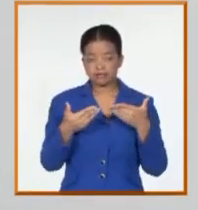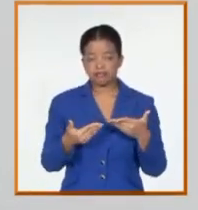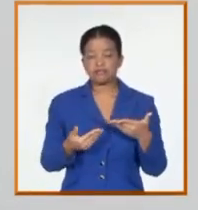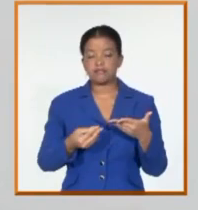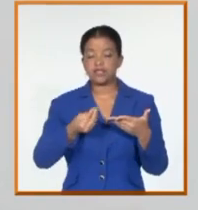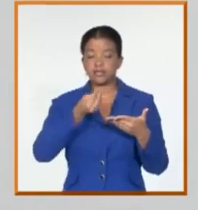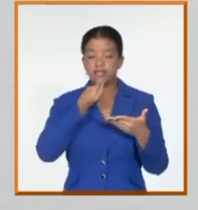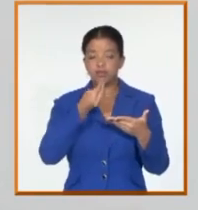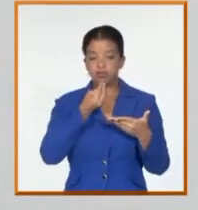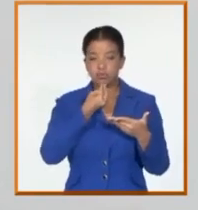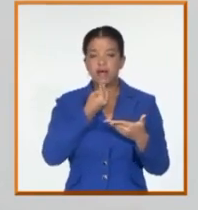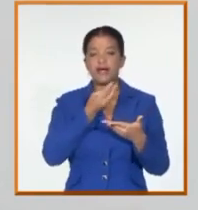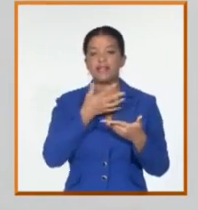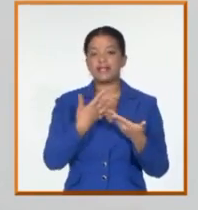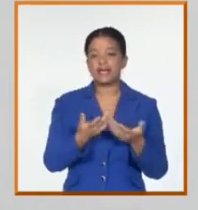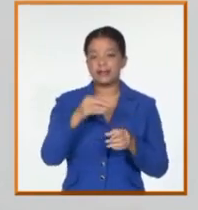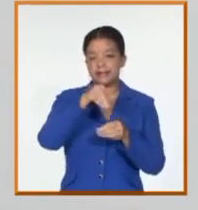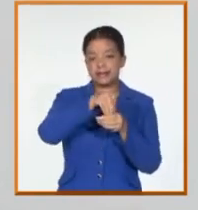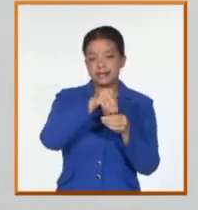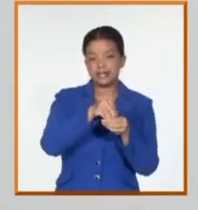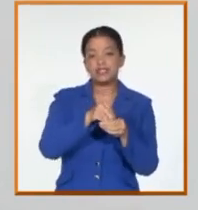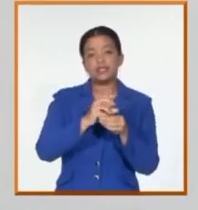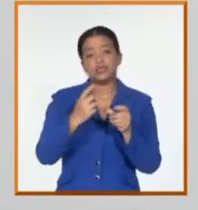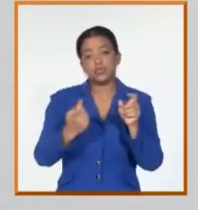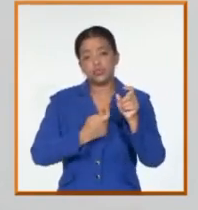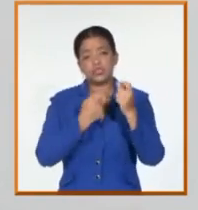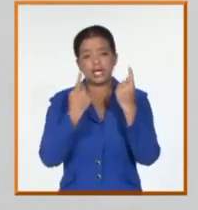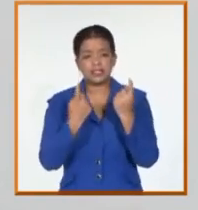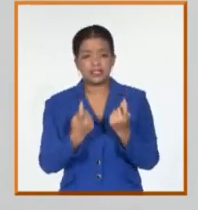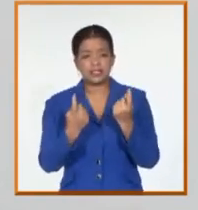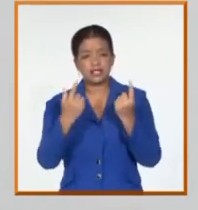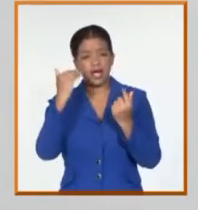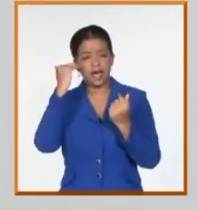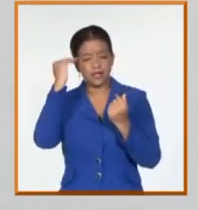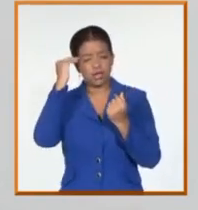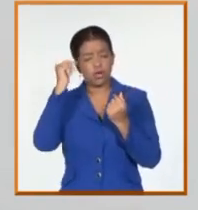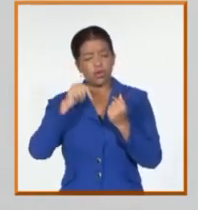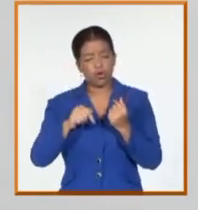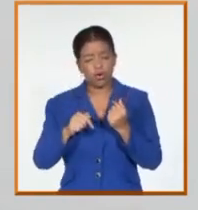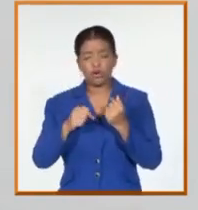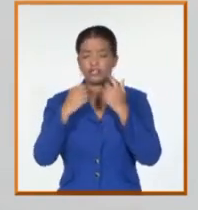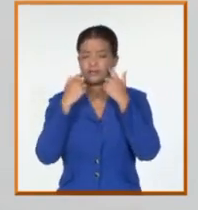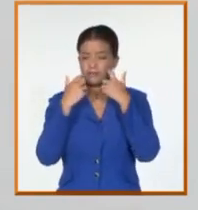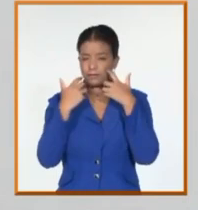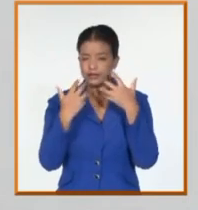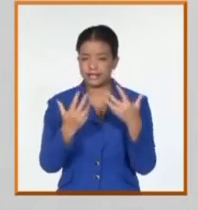disponer para enfrentar esta necesidad que hoy es bastante alta